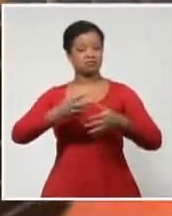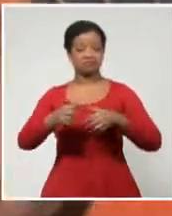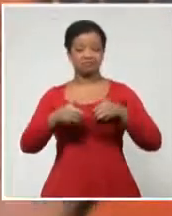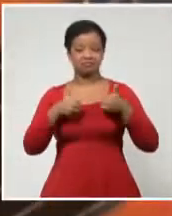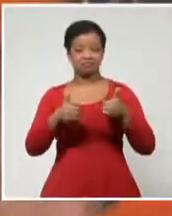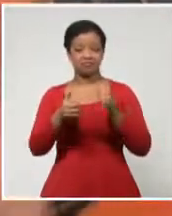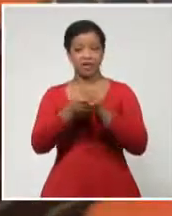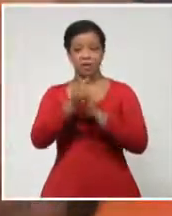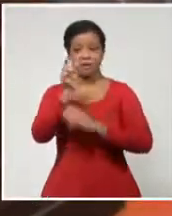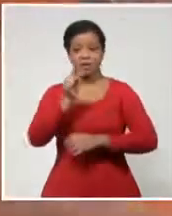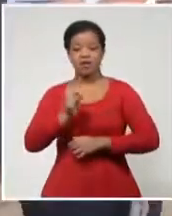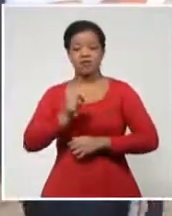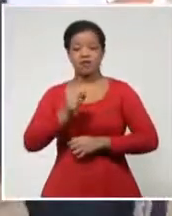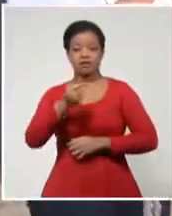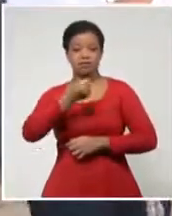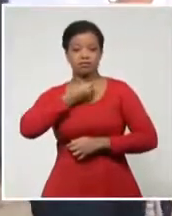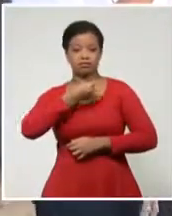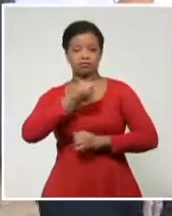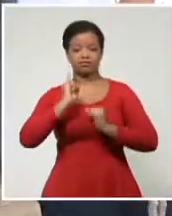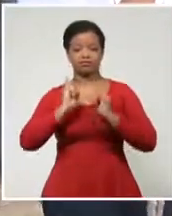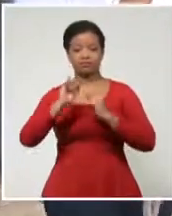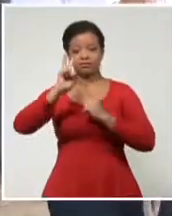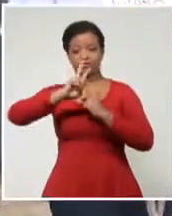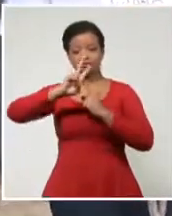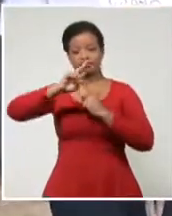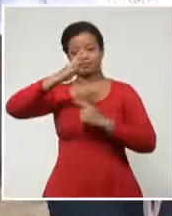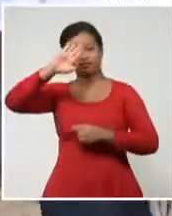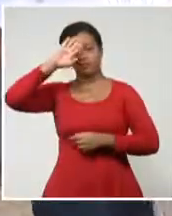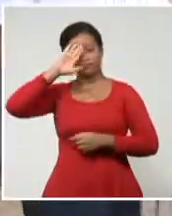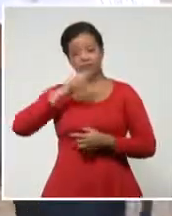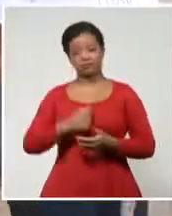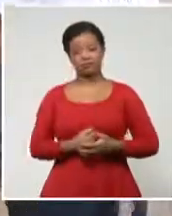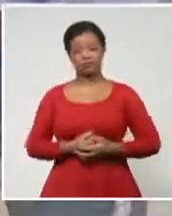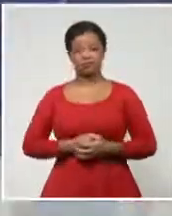En Mayabeque, Milagros Torres, Sistema Informativo de la Televisión Cubana.